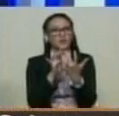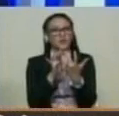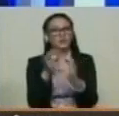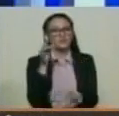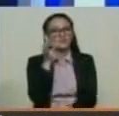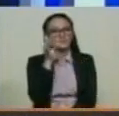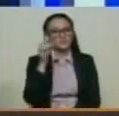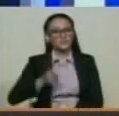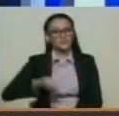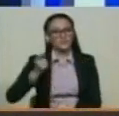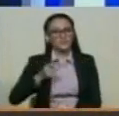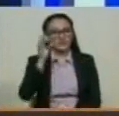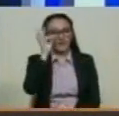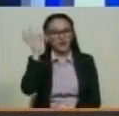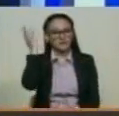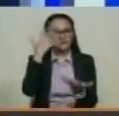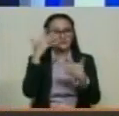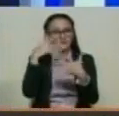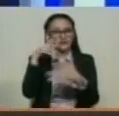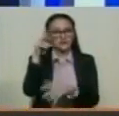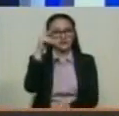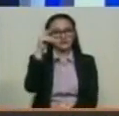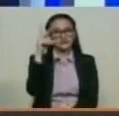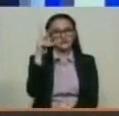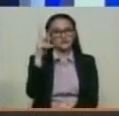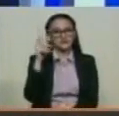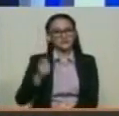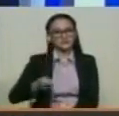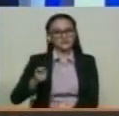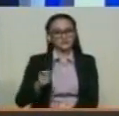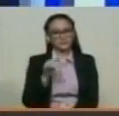William Saad, quien a esta hora nos tiene información relevante.